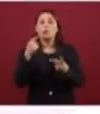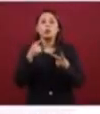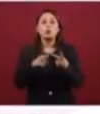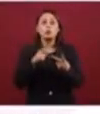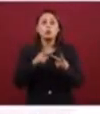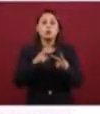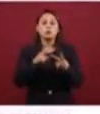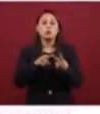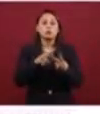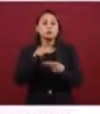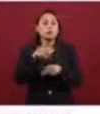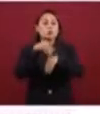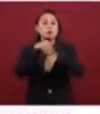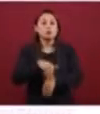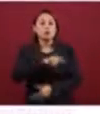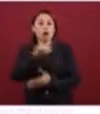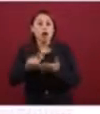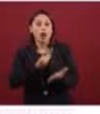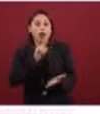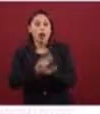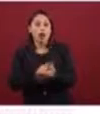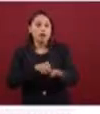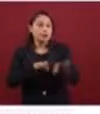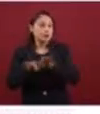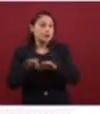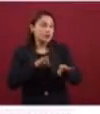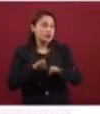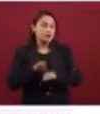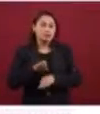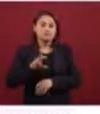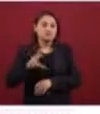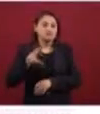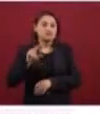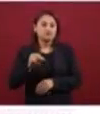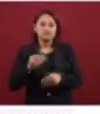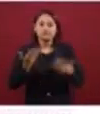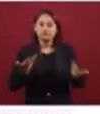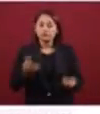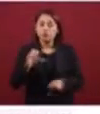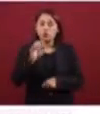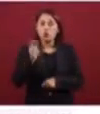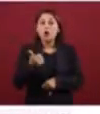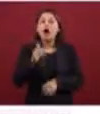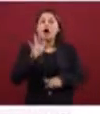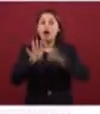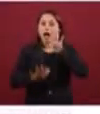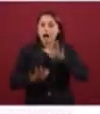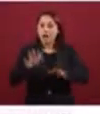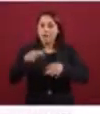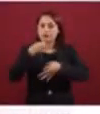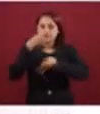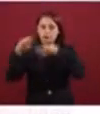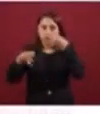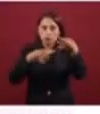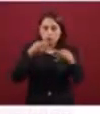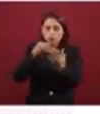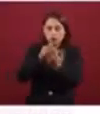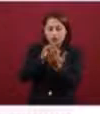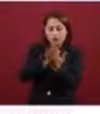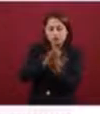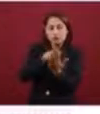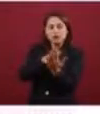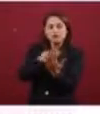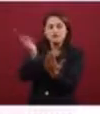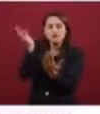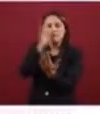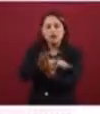incumplimiento de la Ley Federal del Trabajo que tiene que ver con plagio de notas. Encontramos que se plagiaban las notas, lo cual es una